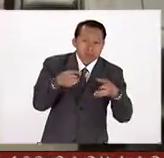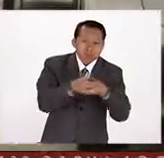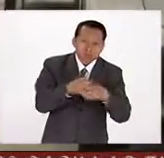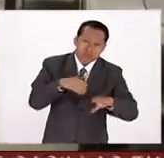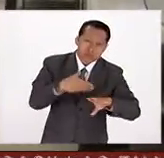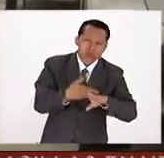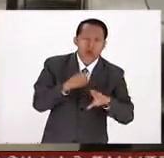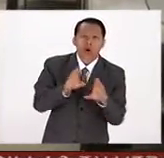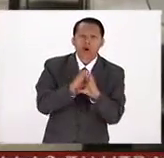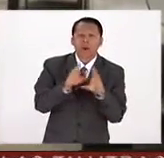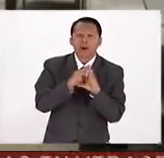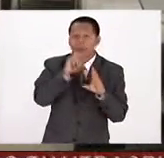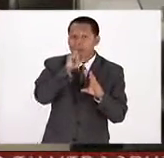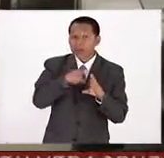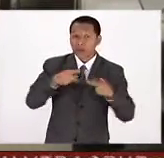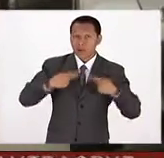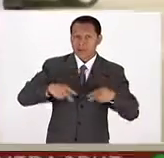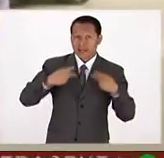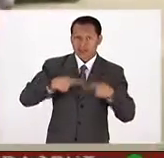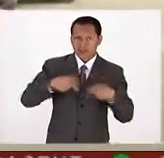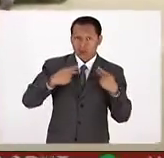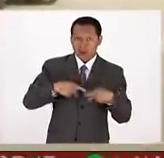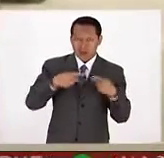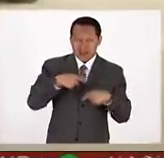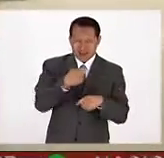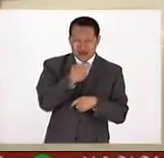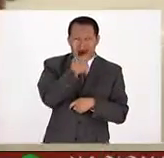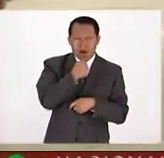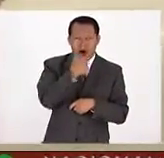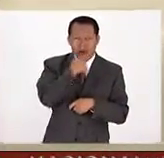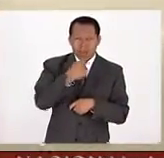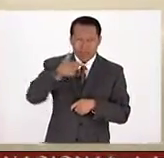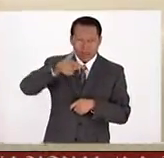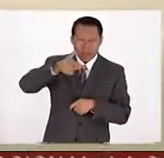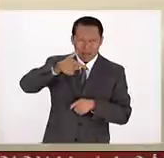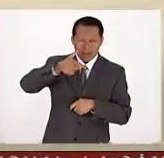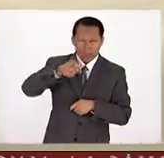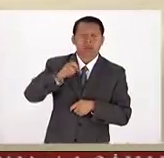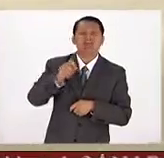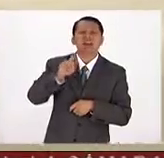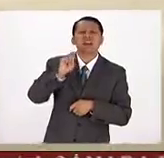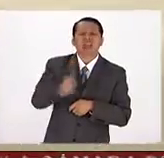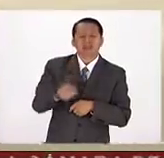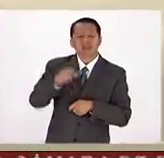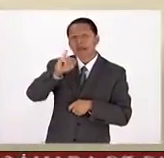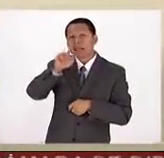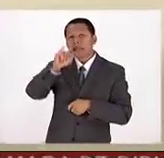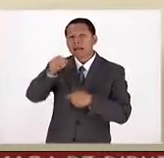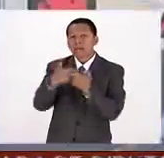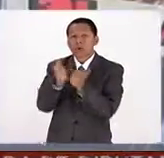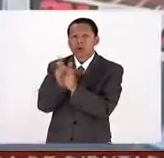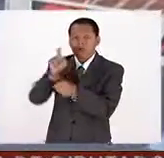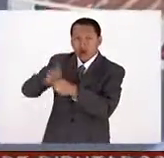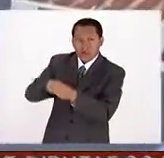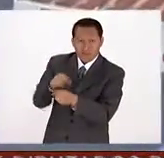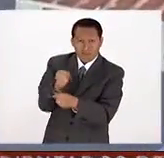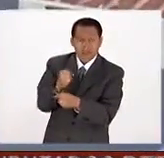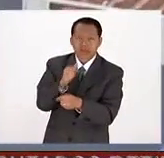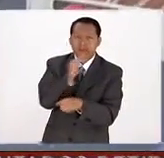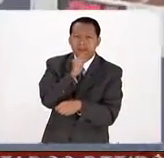atacante haya sido parte militante, ¿no?, del Estado Islámico. Lo que sí podemos decir claramente es que es un